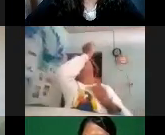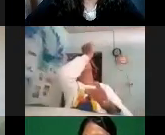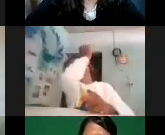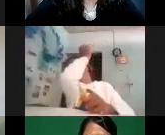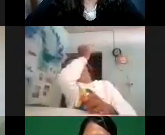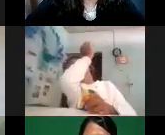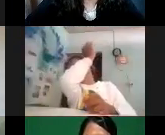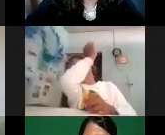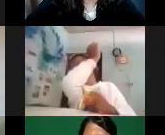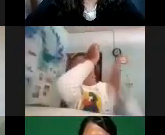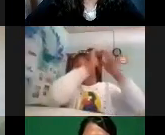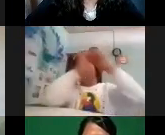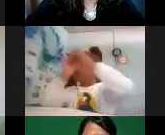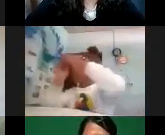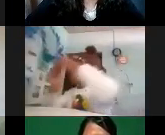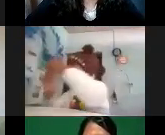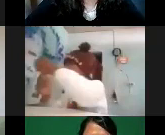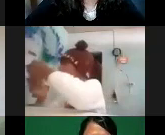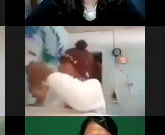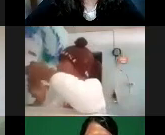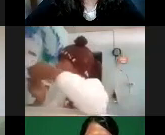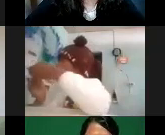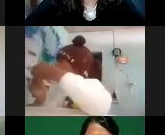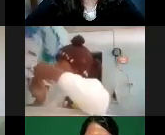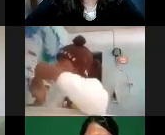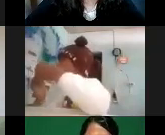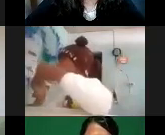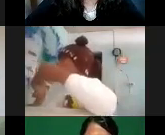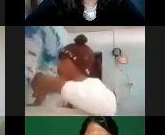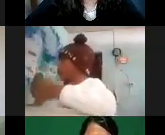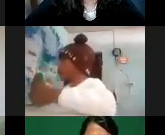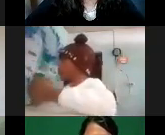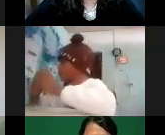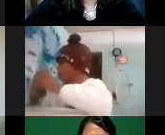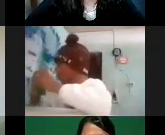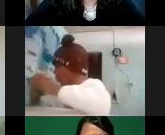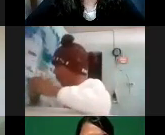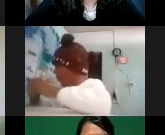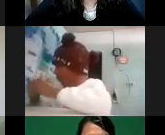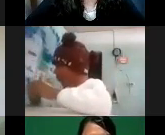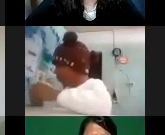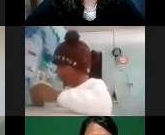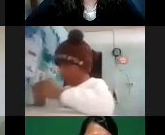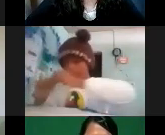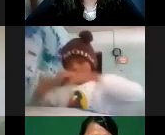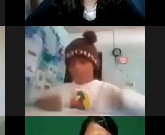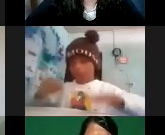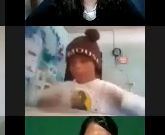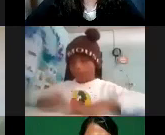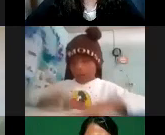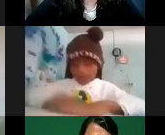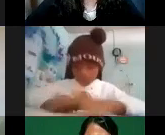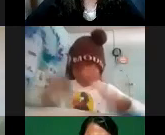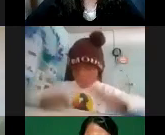ideal, algo que miraba para ella. Decía, puede ser posible que sea difícil, pero no, tengo